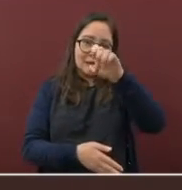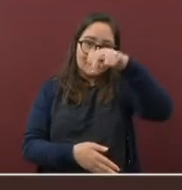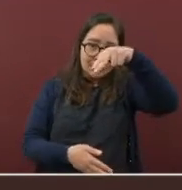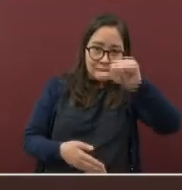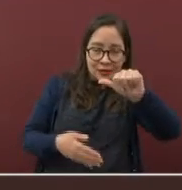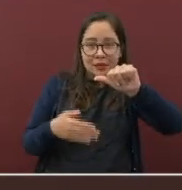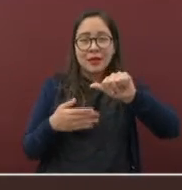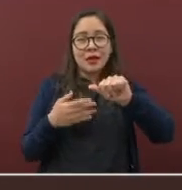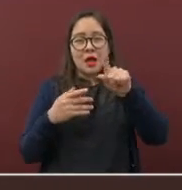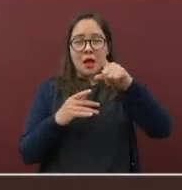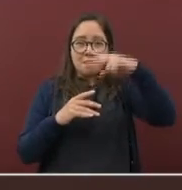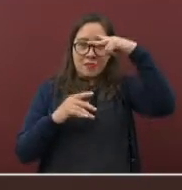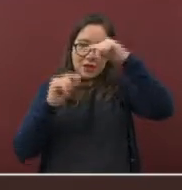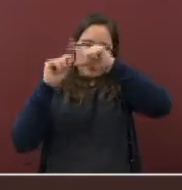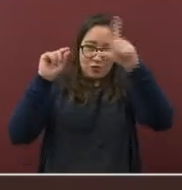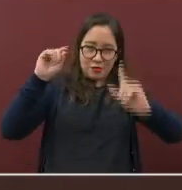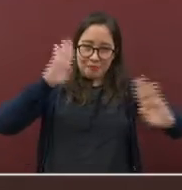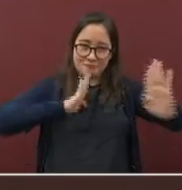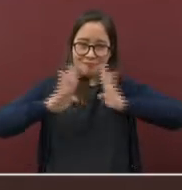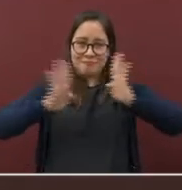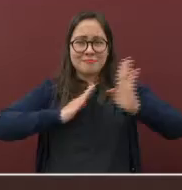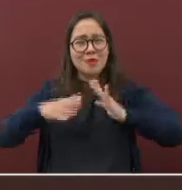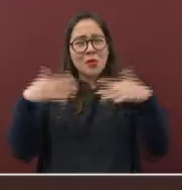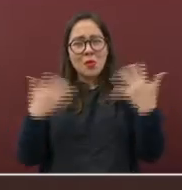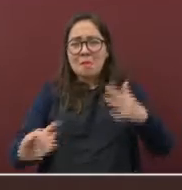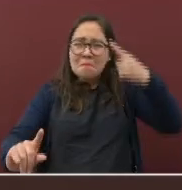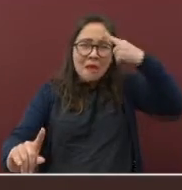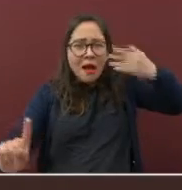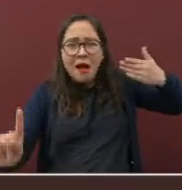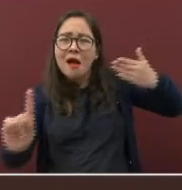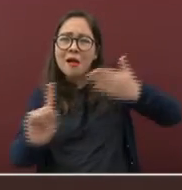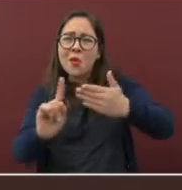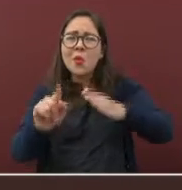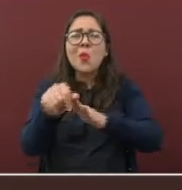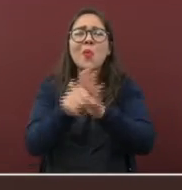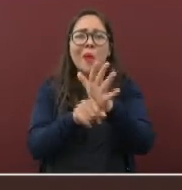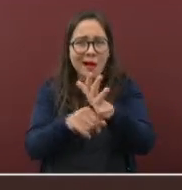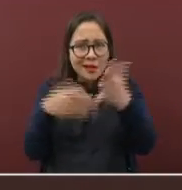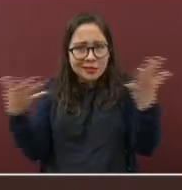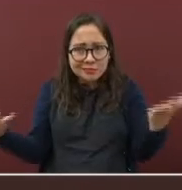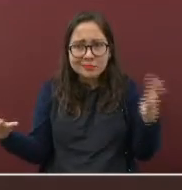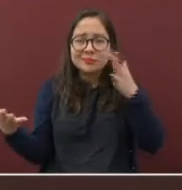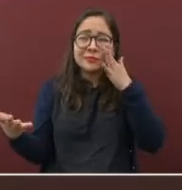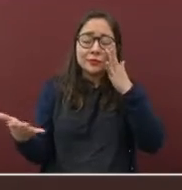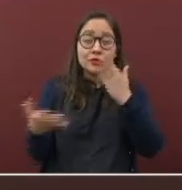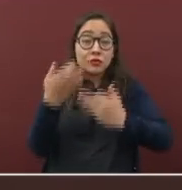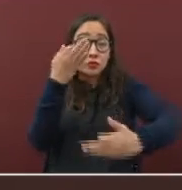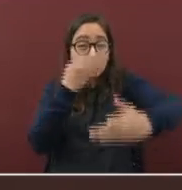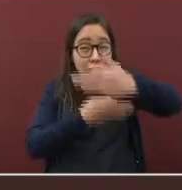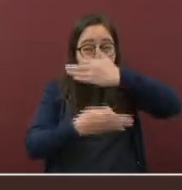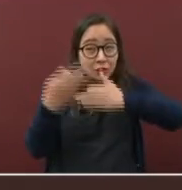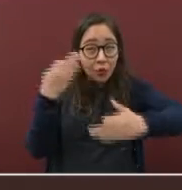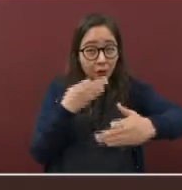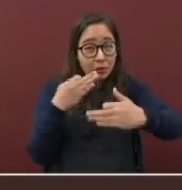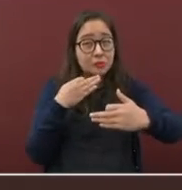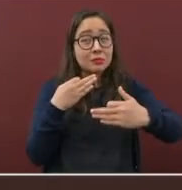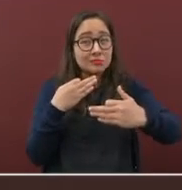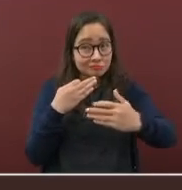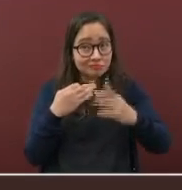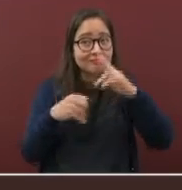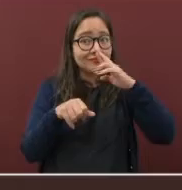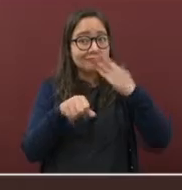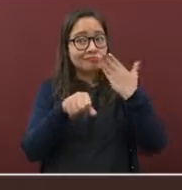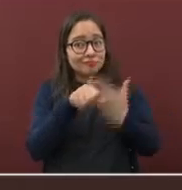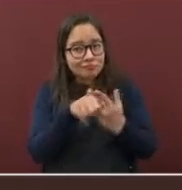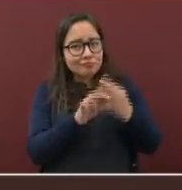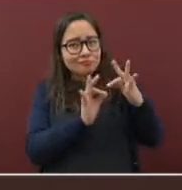nacional familia veracruzana con el único objetivo de garantizar que esta tarea se realice